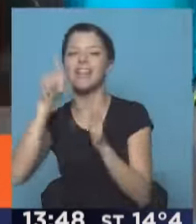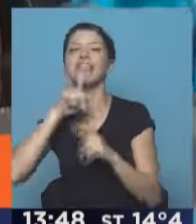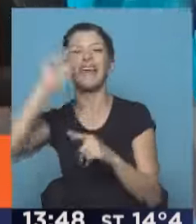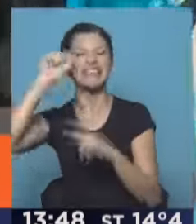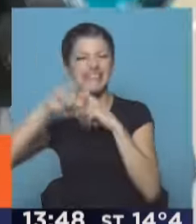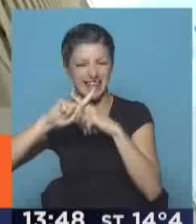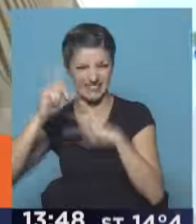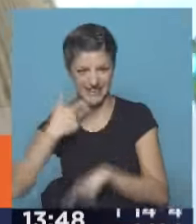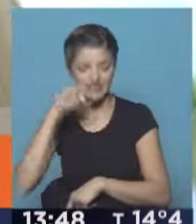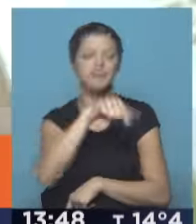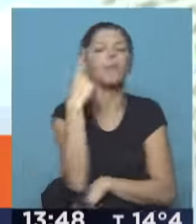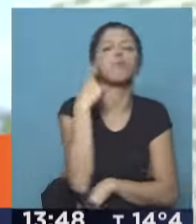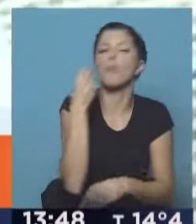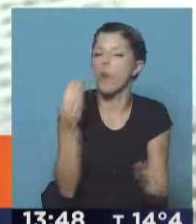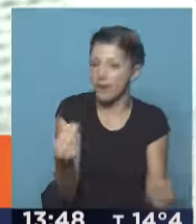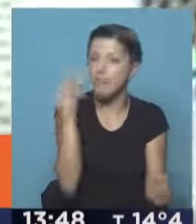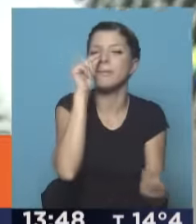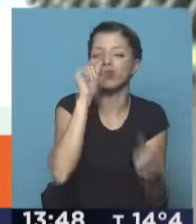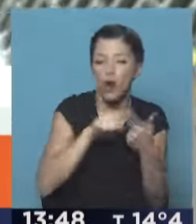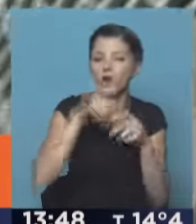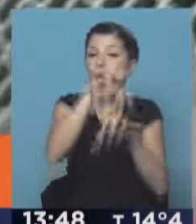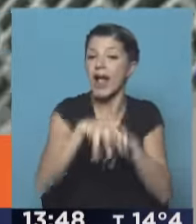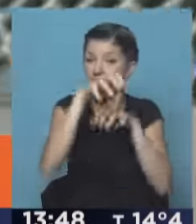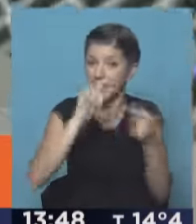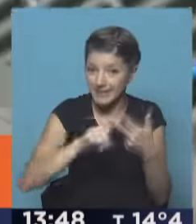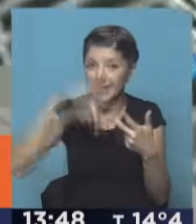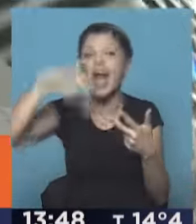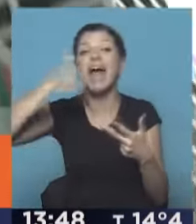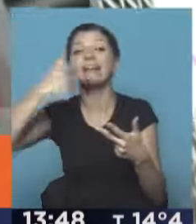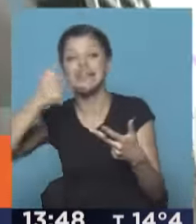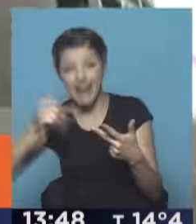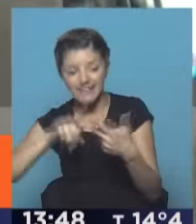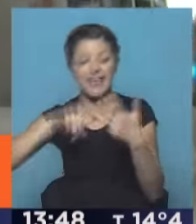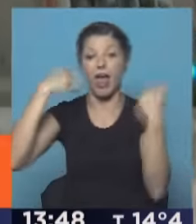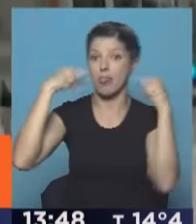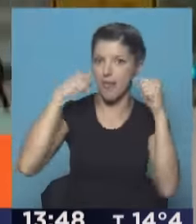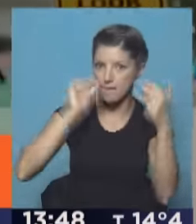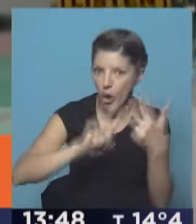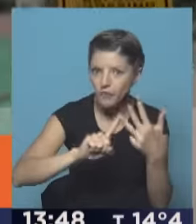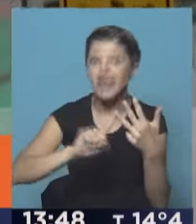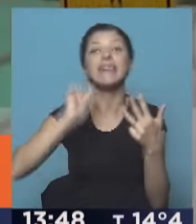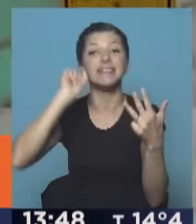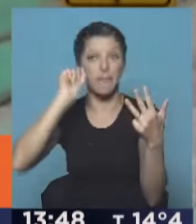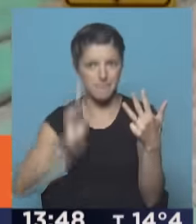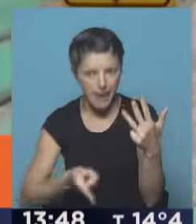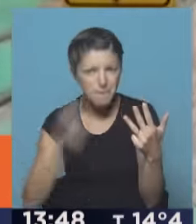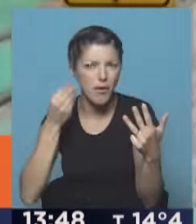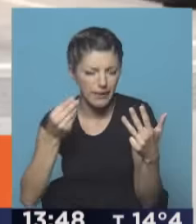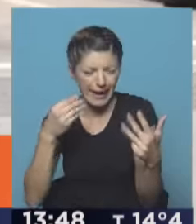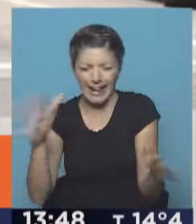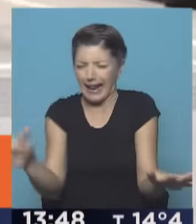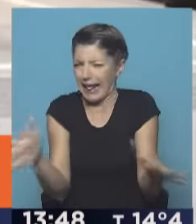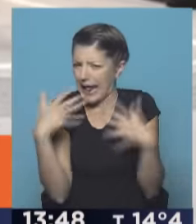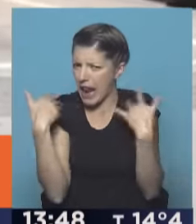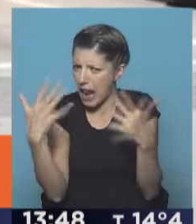reconocida mundialmente por el petróleo, la ganadería, la NASA, los deportes y, por sobre todo, el